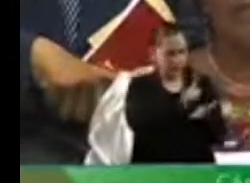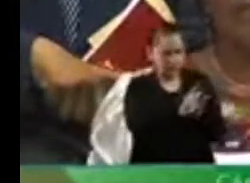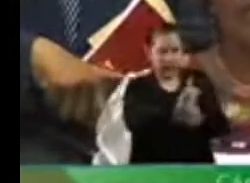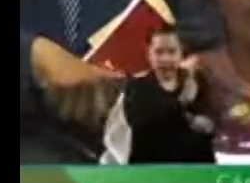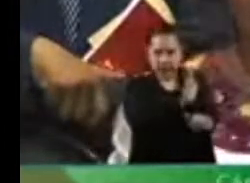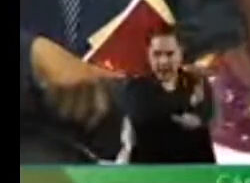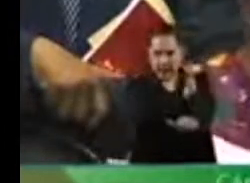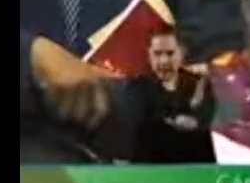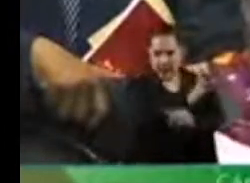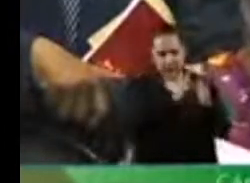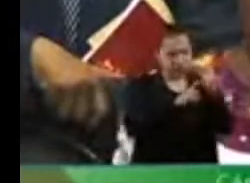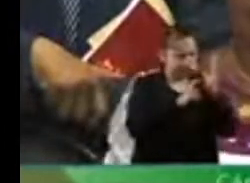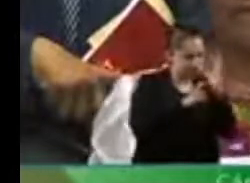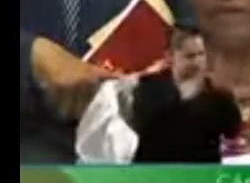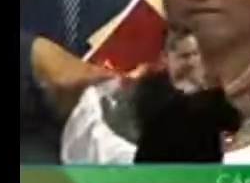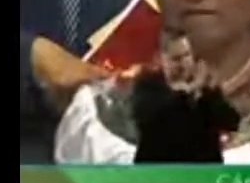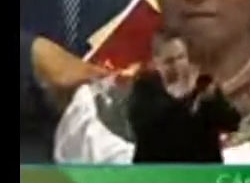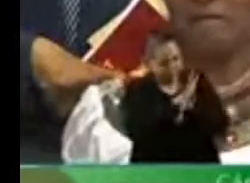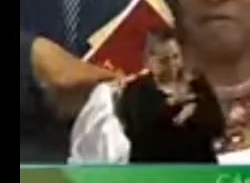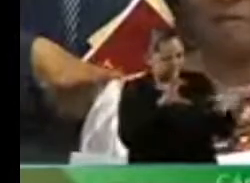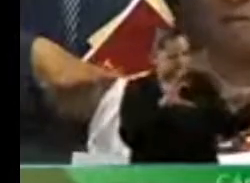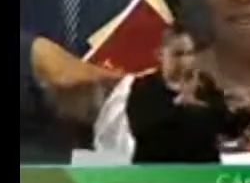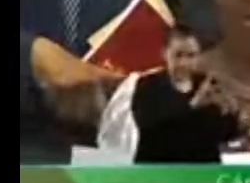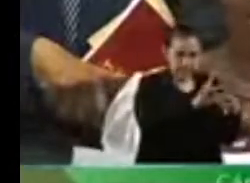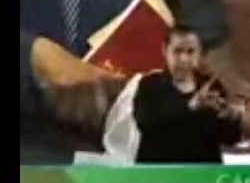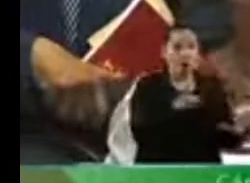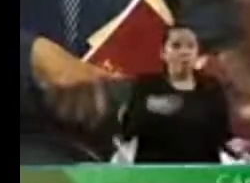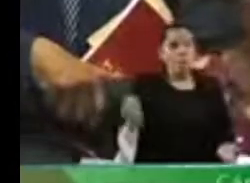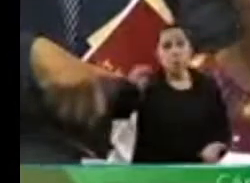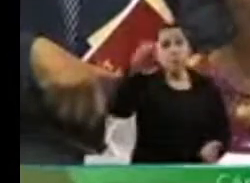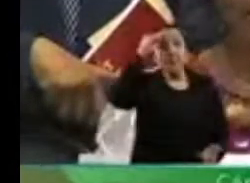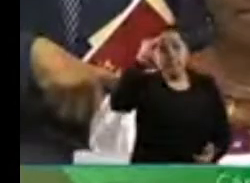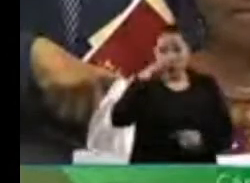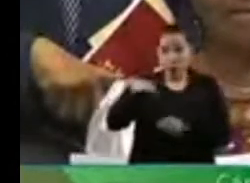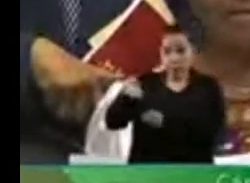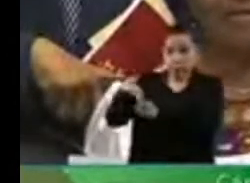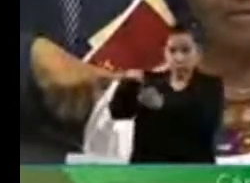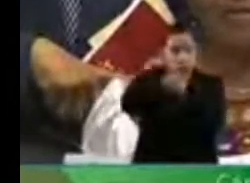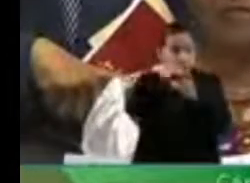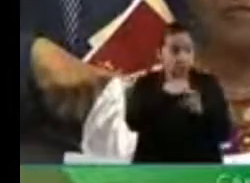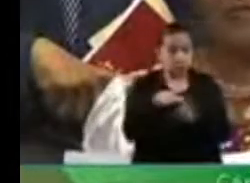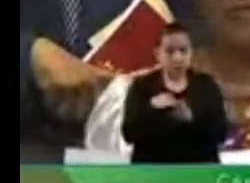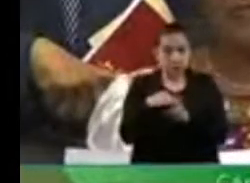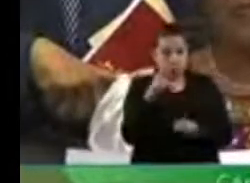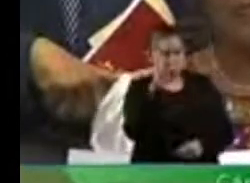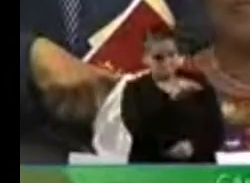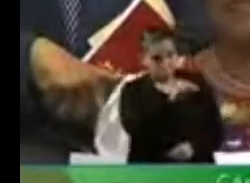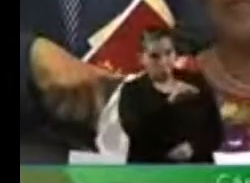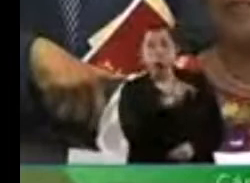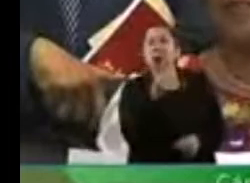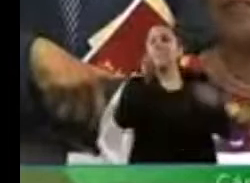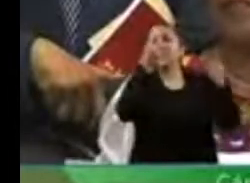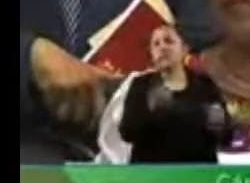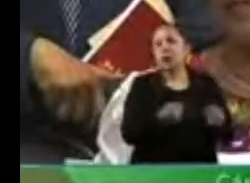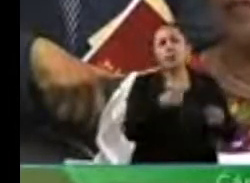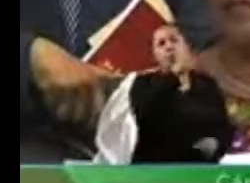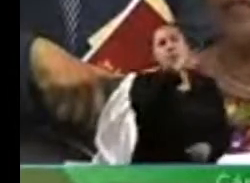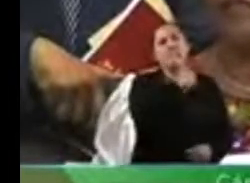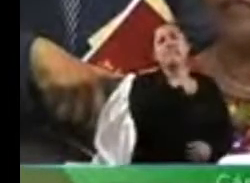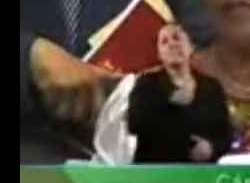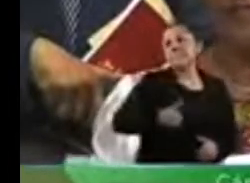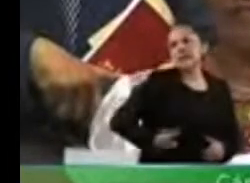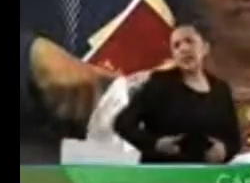le va a generar una derrota política al compañero presidente y a nuestro movimiento? Ellos están